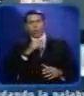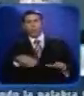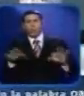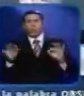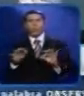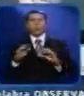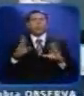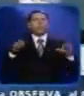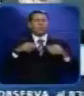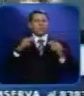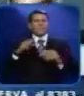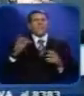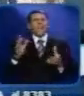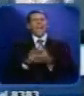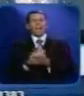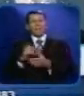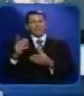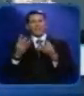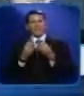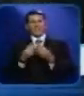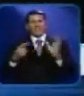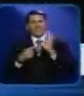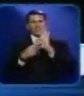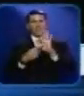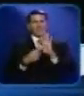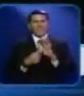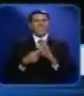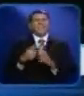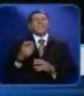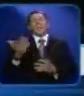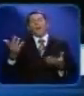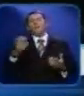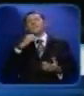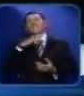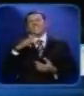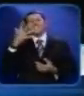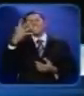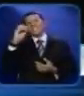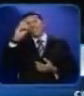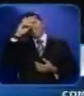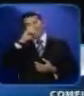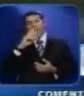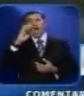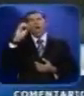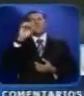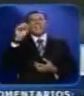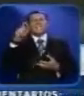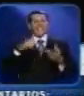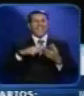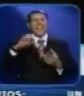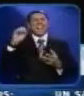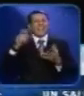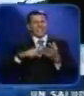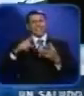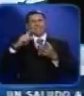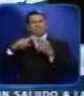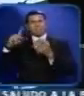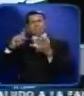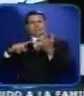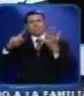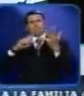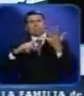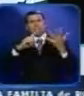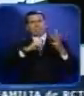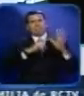Con ritmo, los amigos de Callito se unieron para festejar a su lado 50 años de vida artística. Oscar Llanes, Gratero Lacho, Amica Rivero, Lisa Parejo,